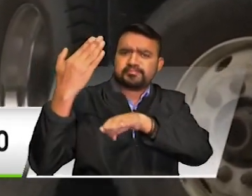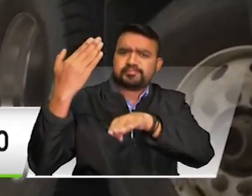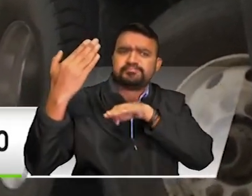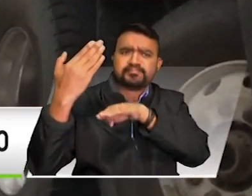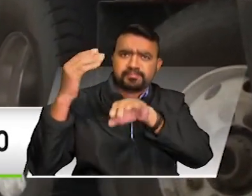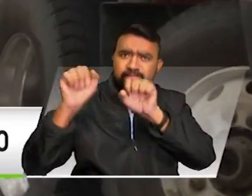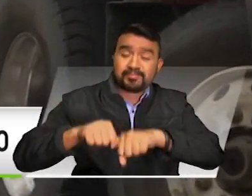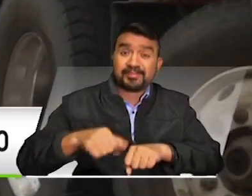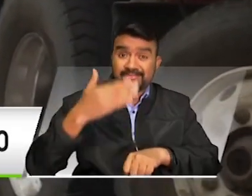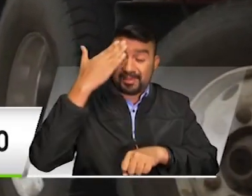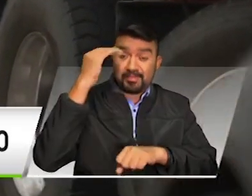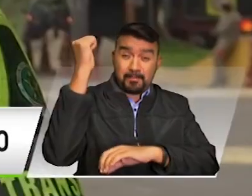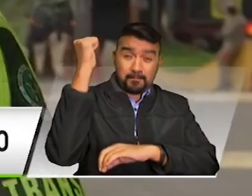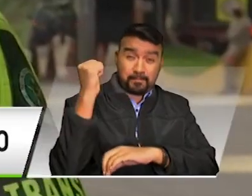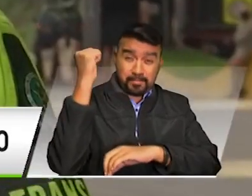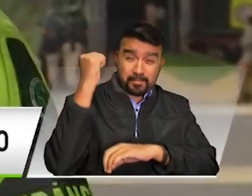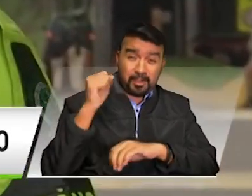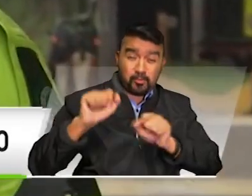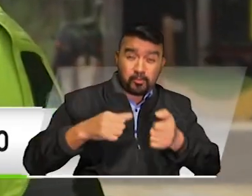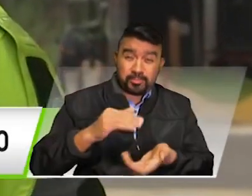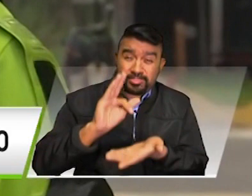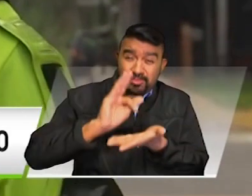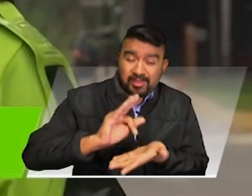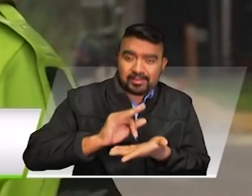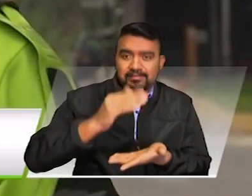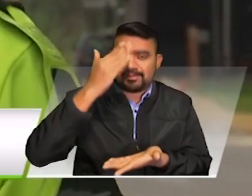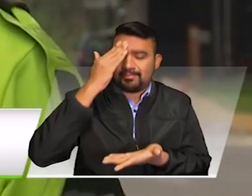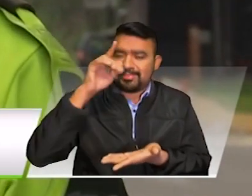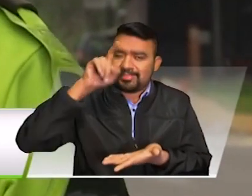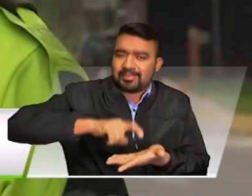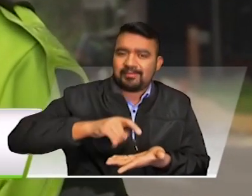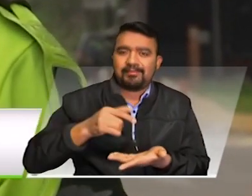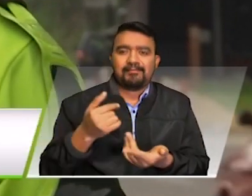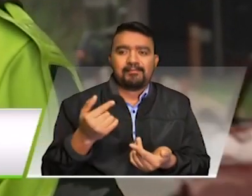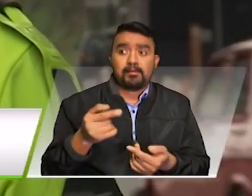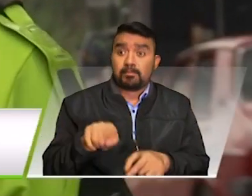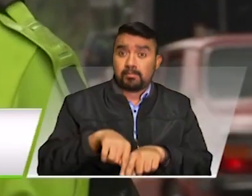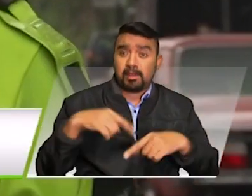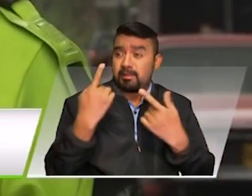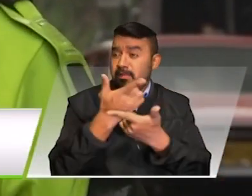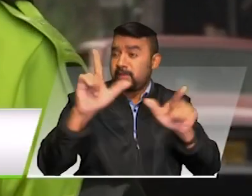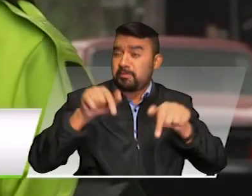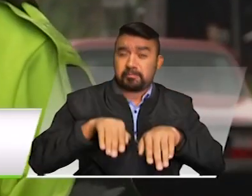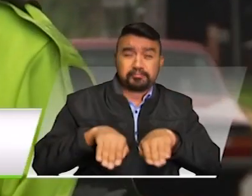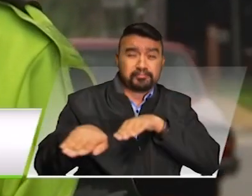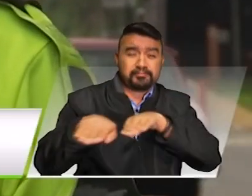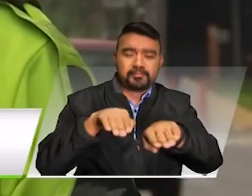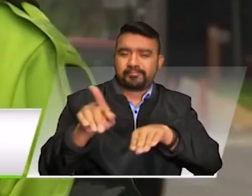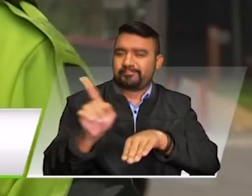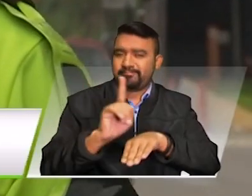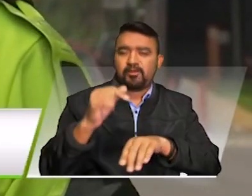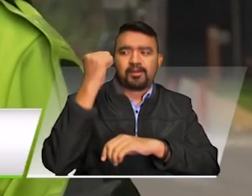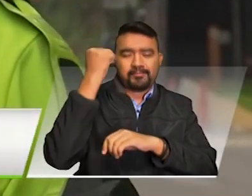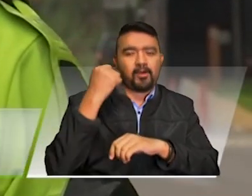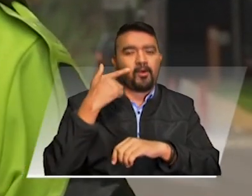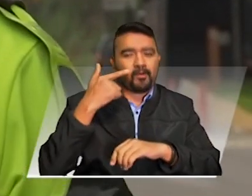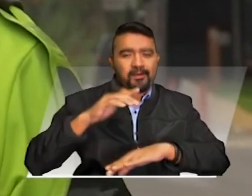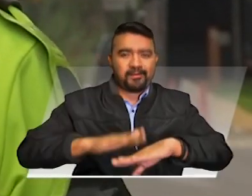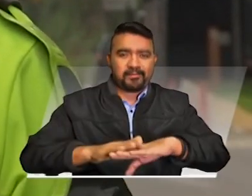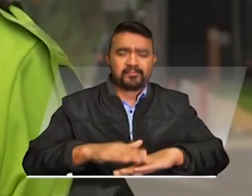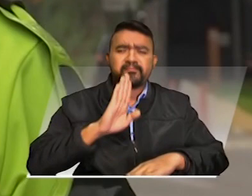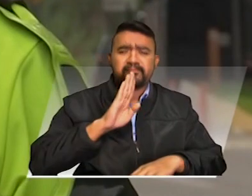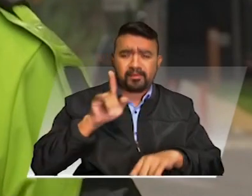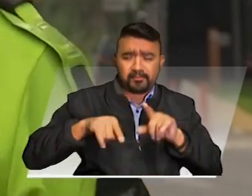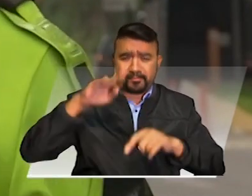toneladas tienen restricción tenemos 600 hombres y mujeres de la seccional de tránsito y transporte y estudios en los 6 corredores viales para lo